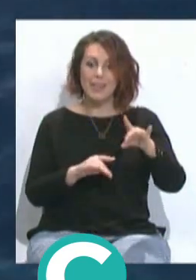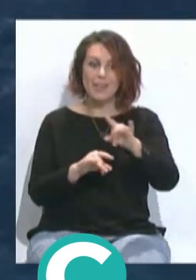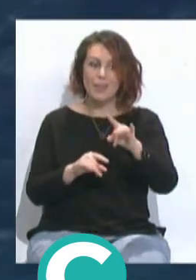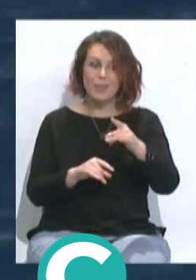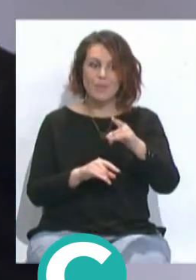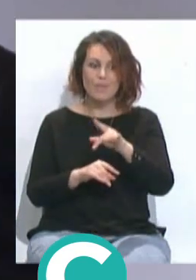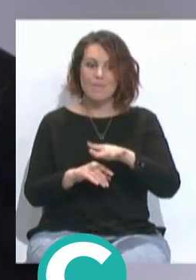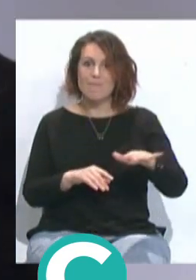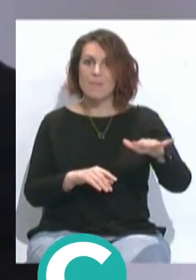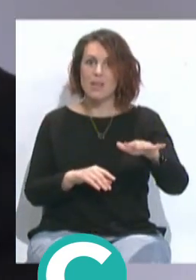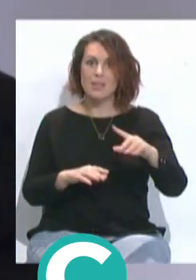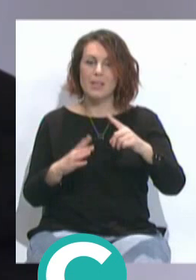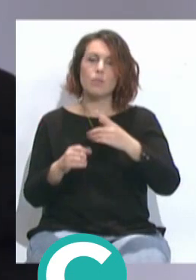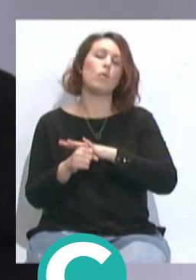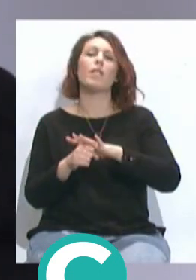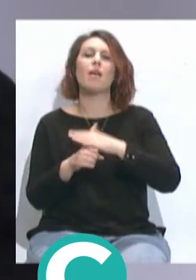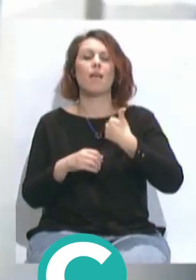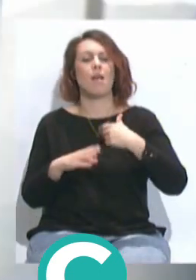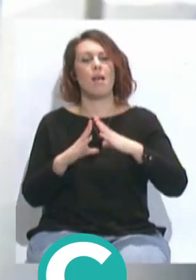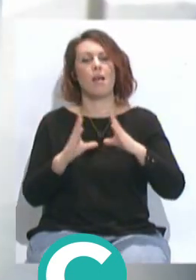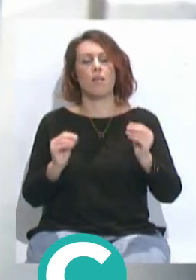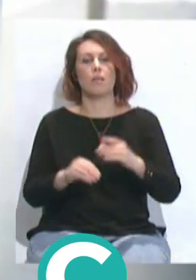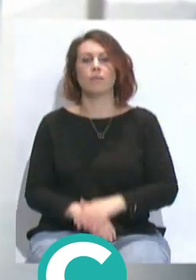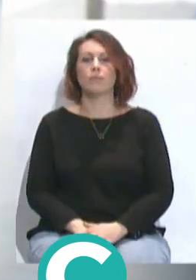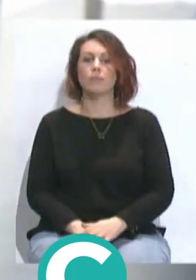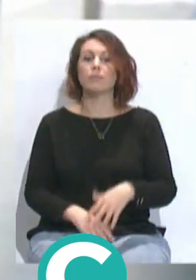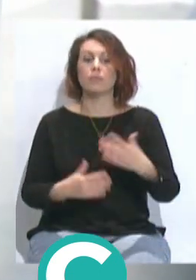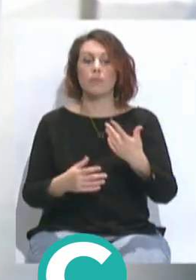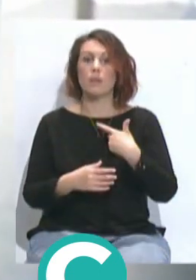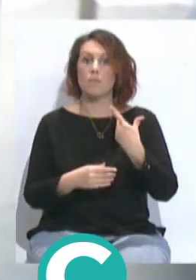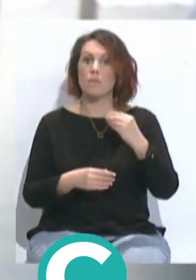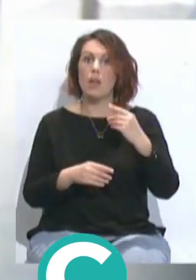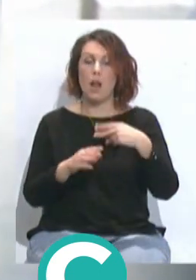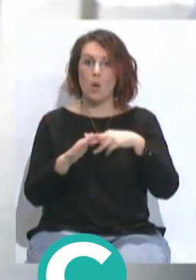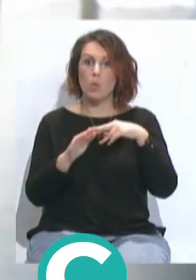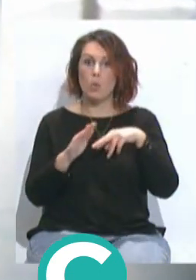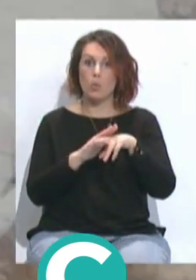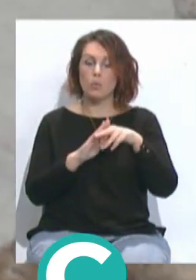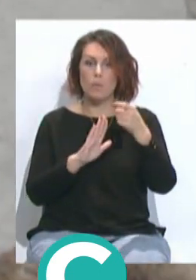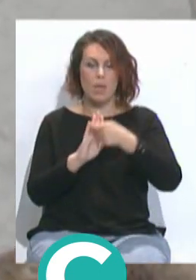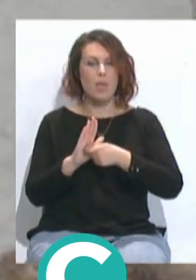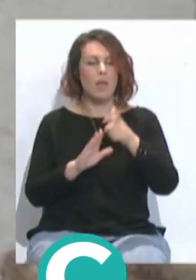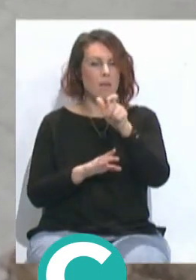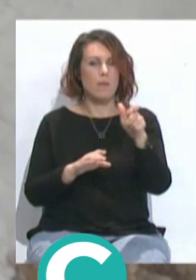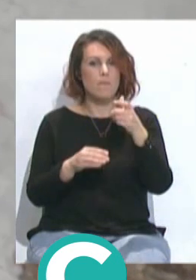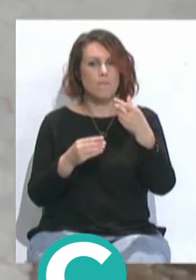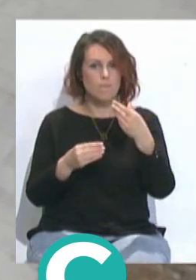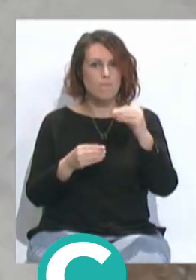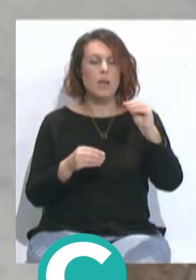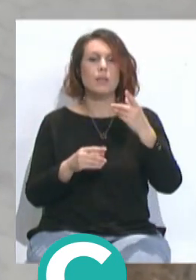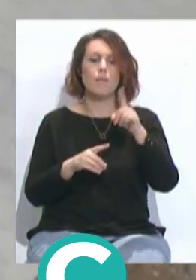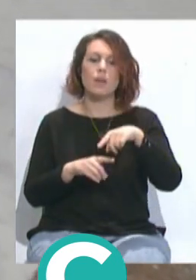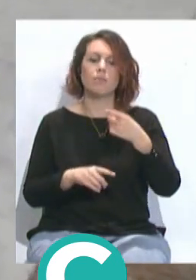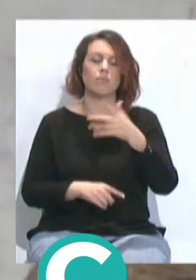que abarca ya seis provincias andaluzas. Se amplían así no solo los recursos, medidas y efectivos, sino también su ámbito de